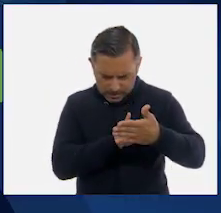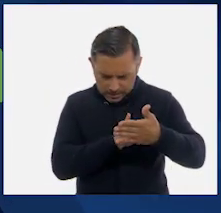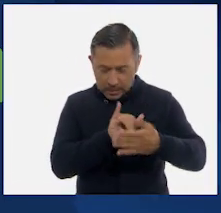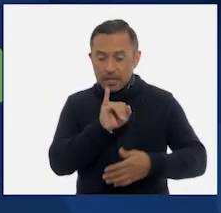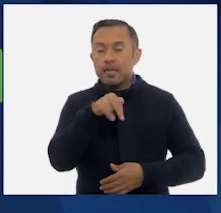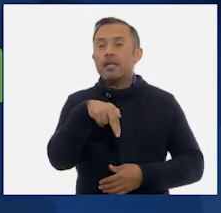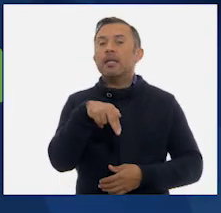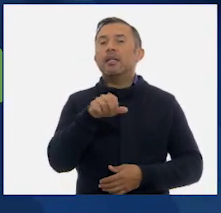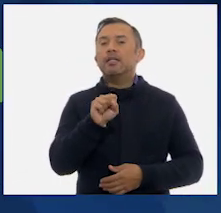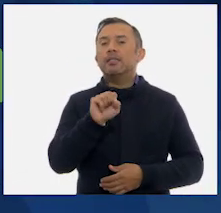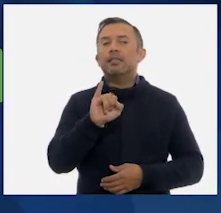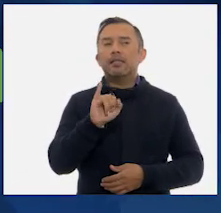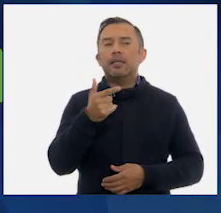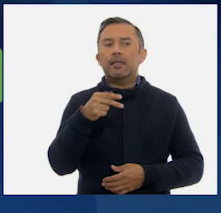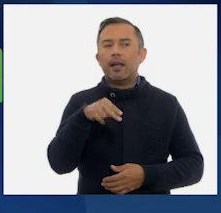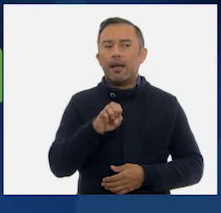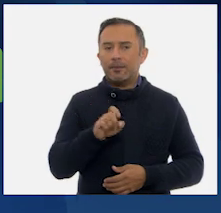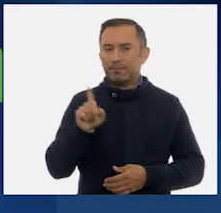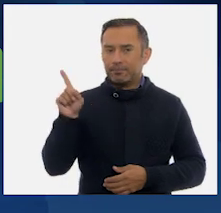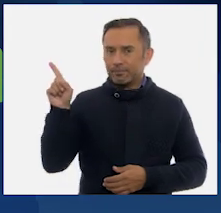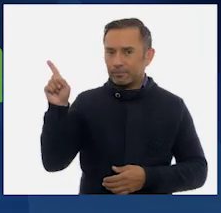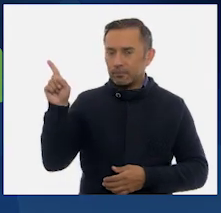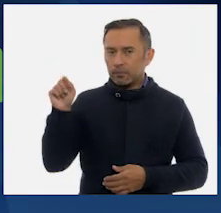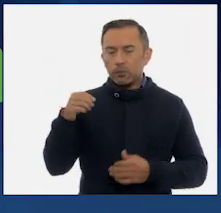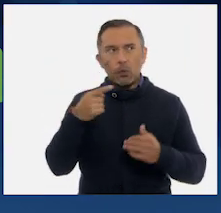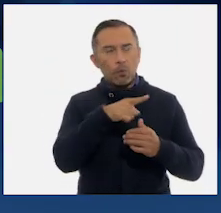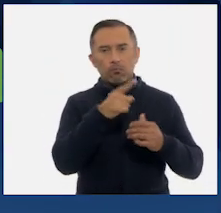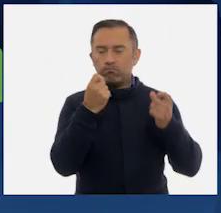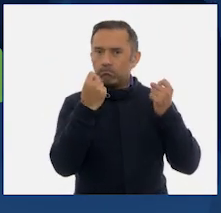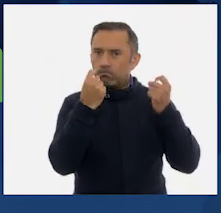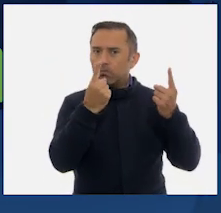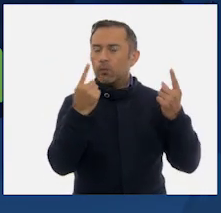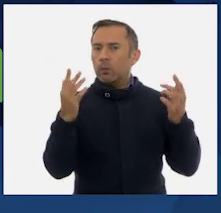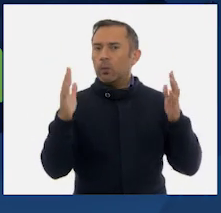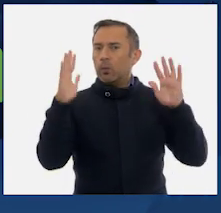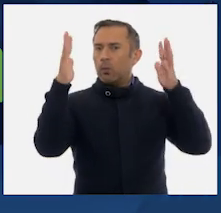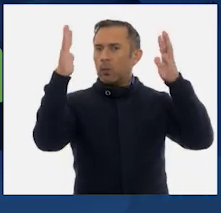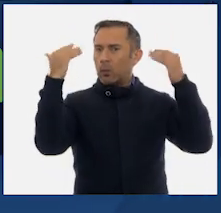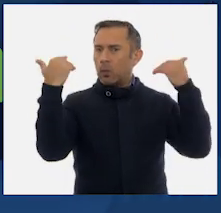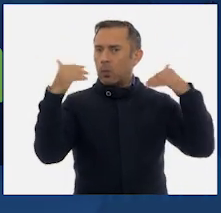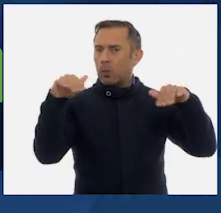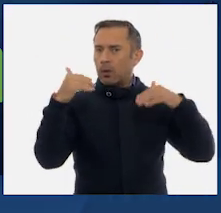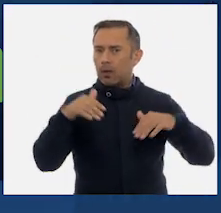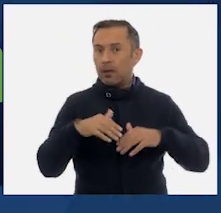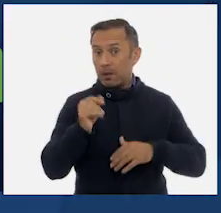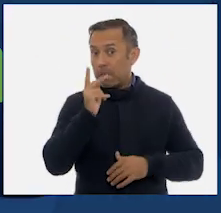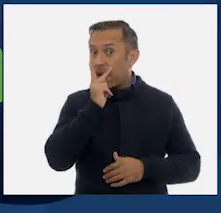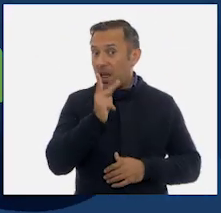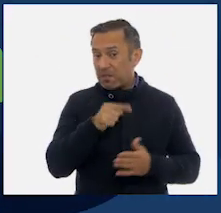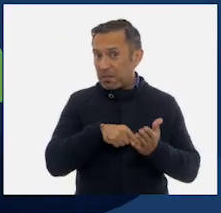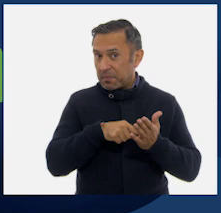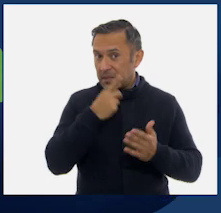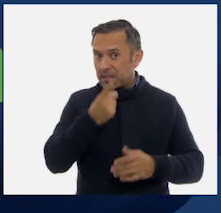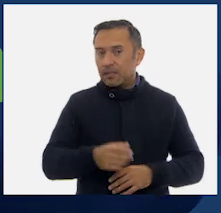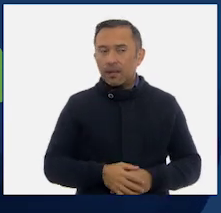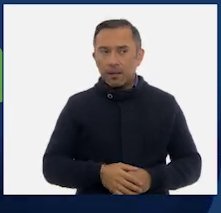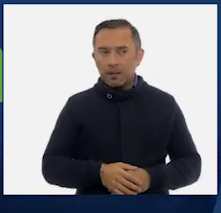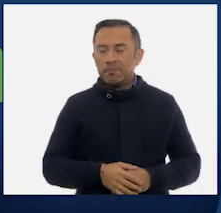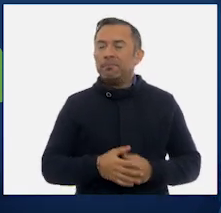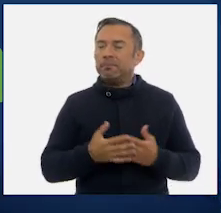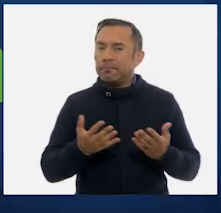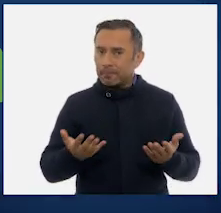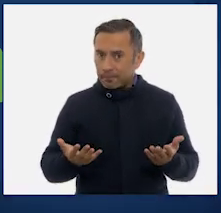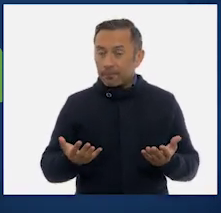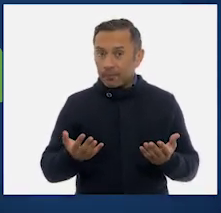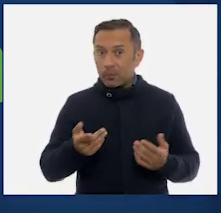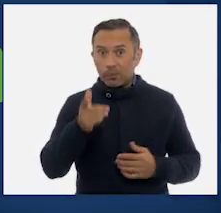Insigne. Dice, Bien. Célebre. Esa es la definición que nos dan. Muy bien. Y esto espero que en casa